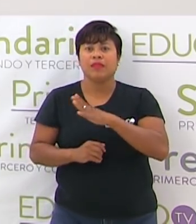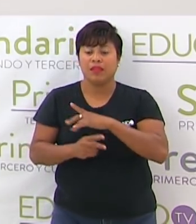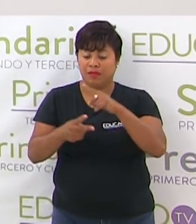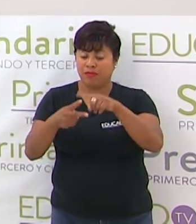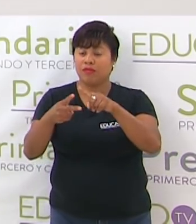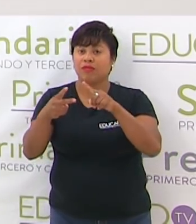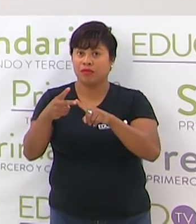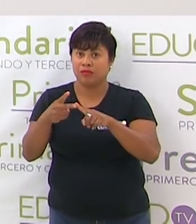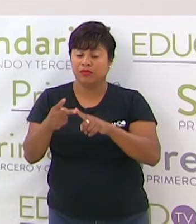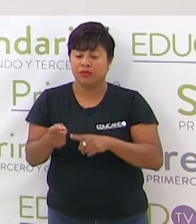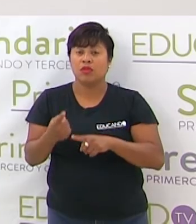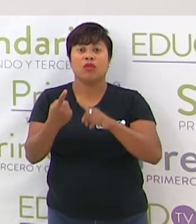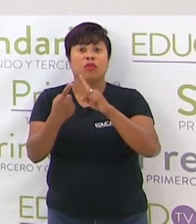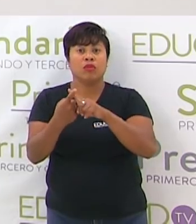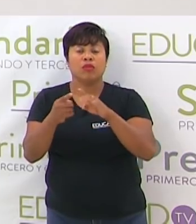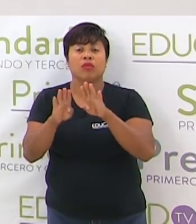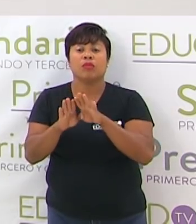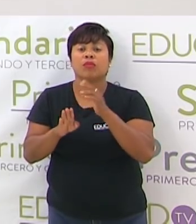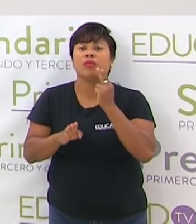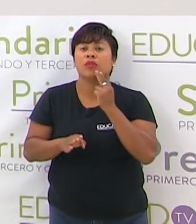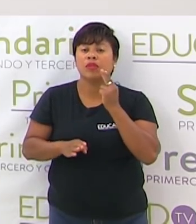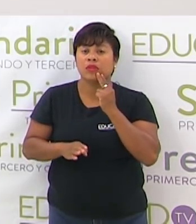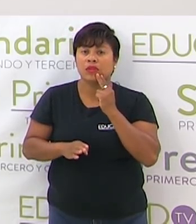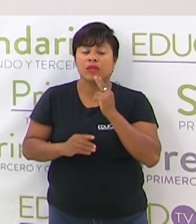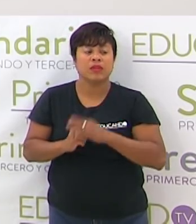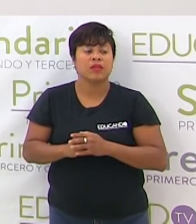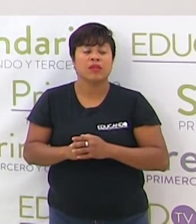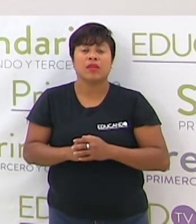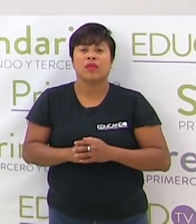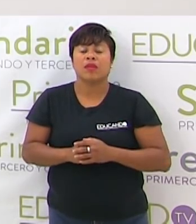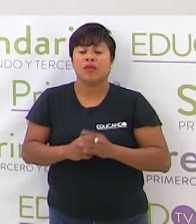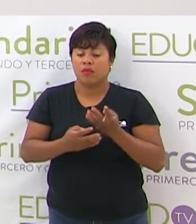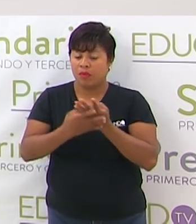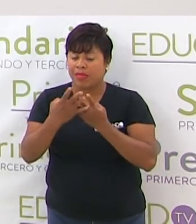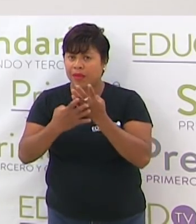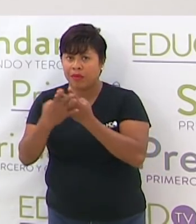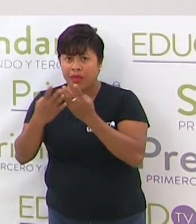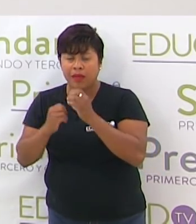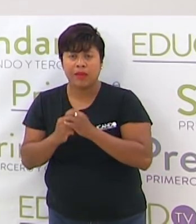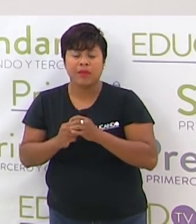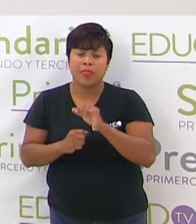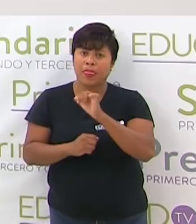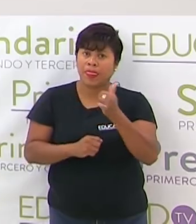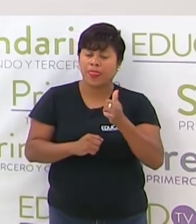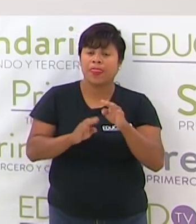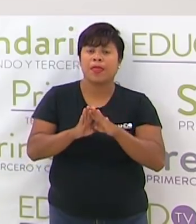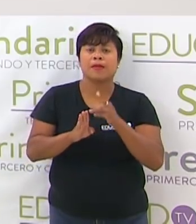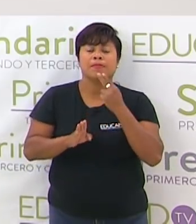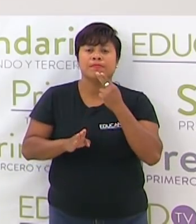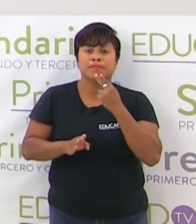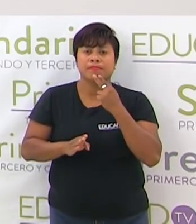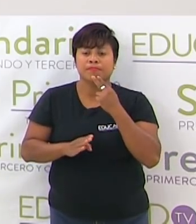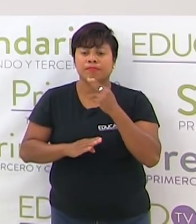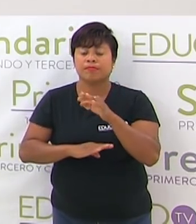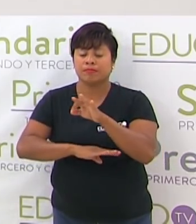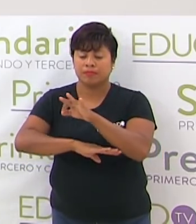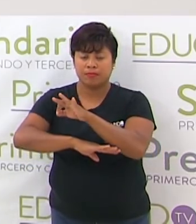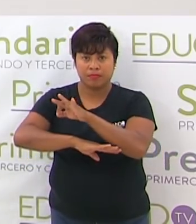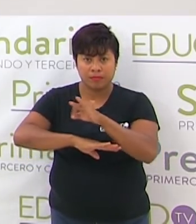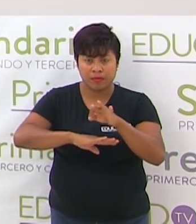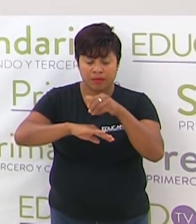hay dos formas. Una es utilizando una retícula o bien otra es utilizando una